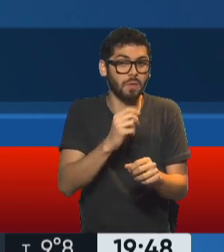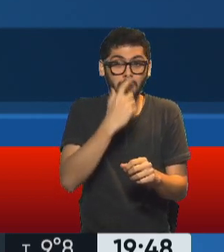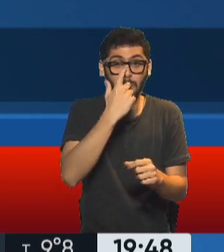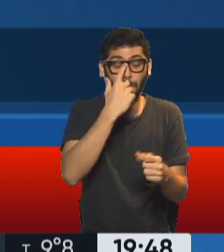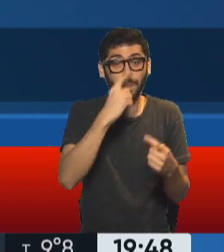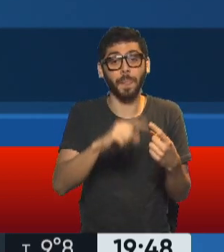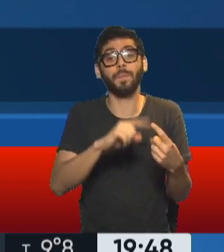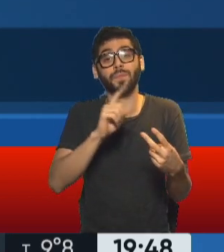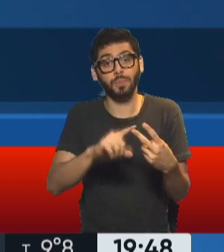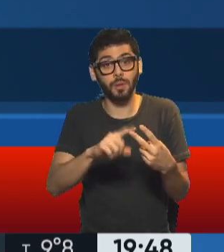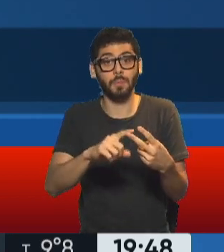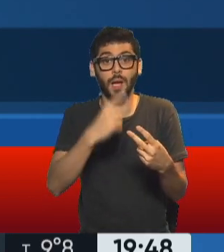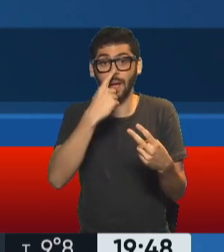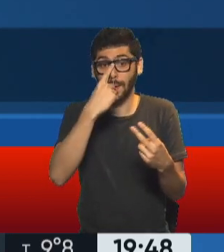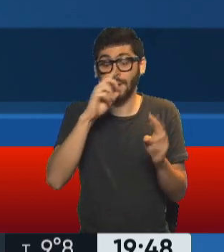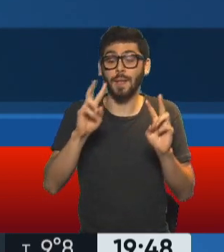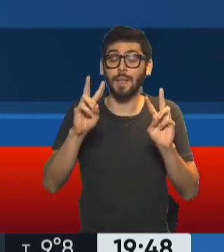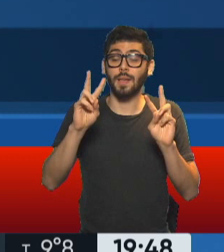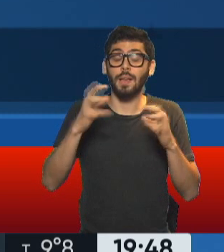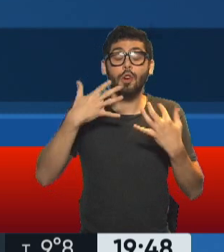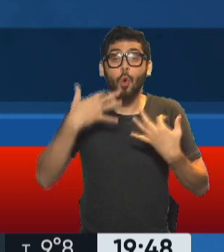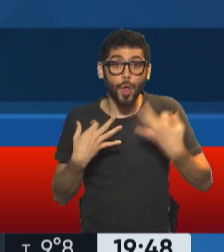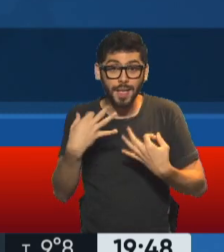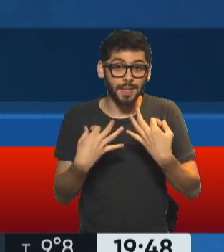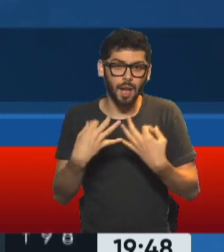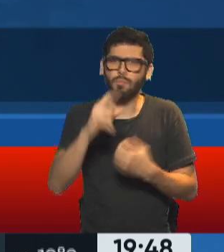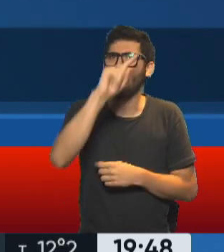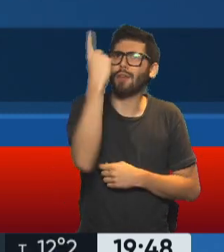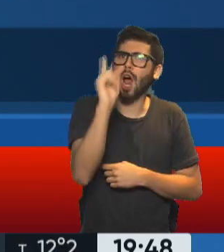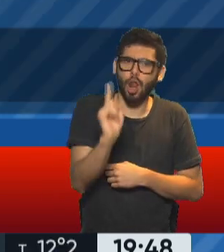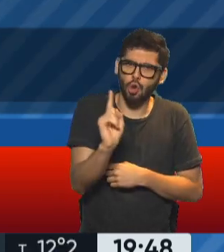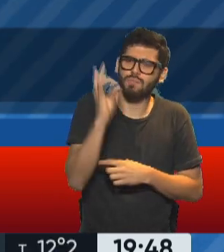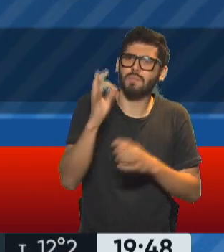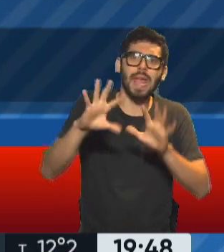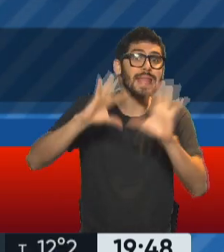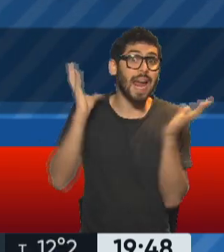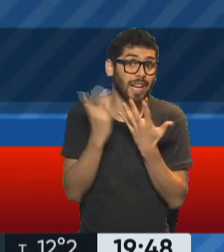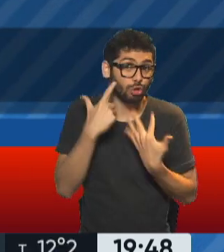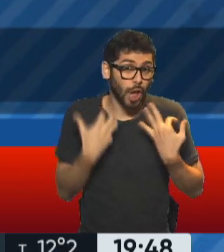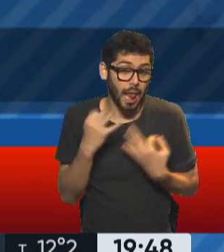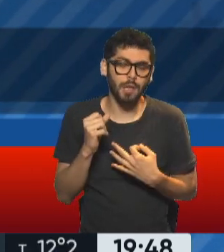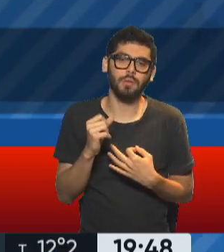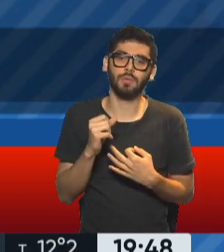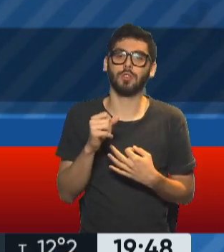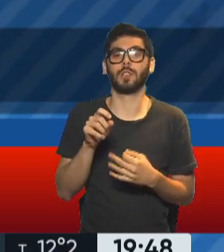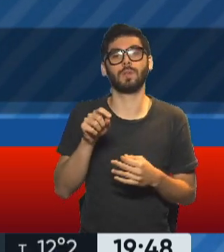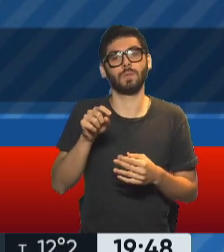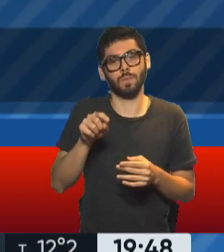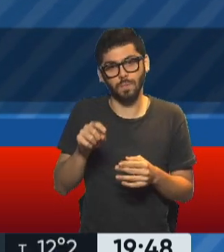al hecho en sí, desde el punto de vista jurídico, ya no nacional, sino internacional, está en